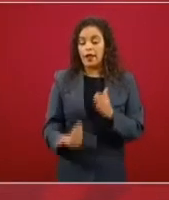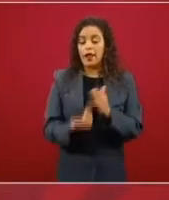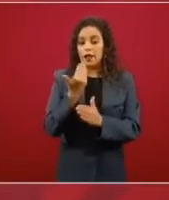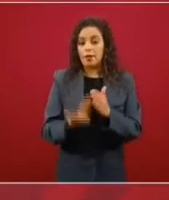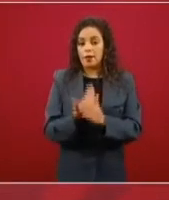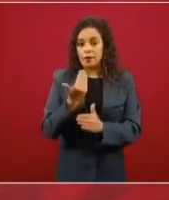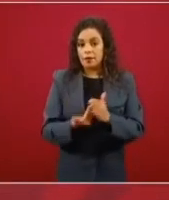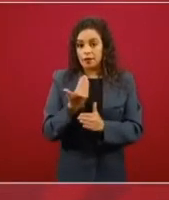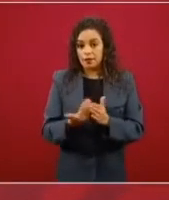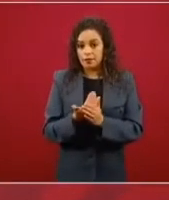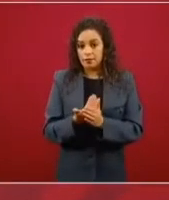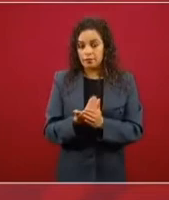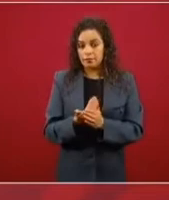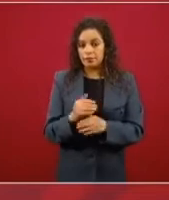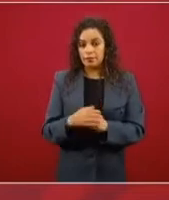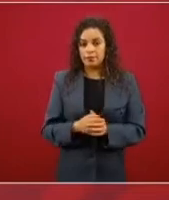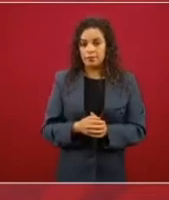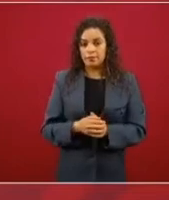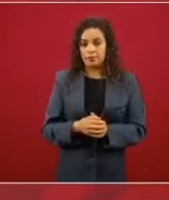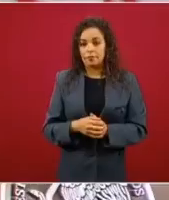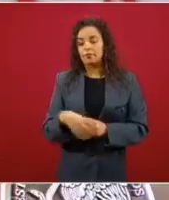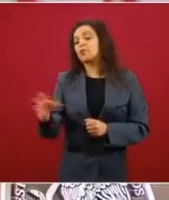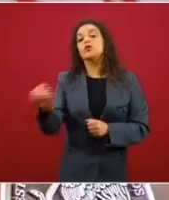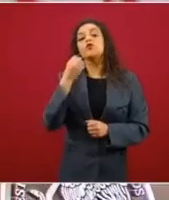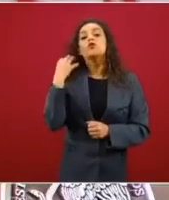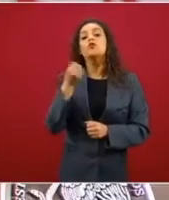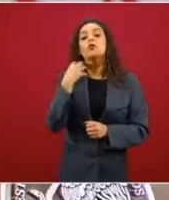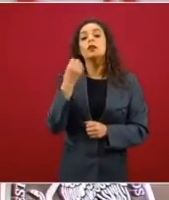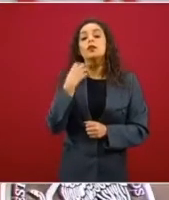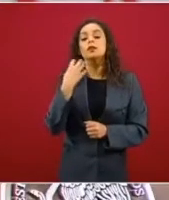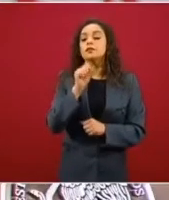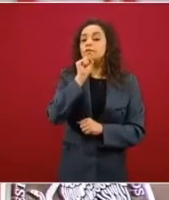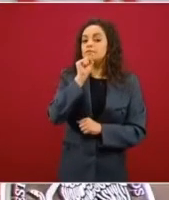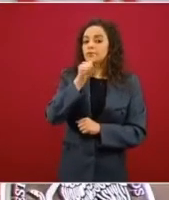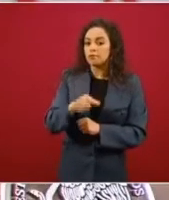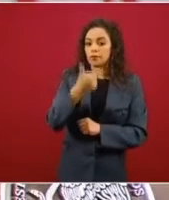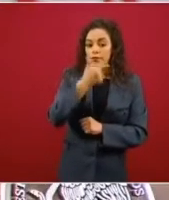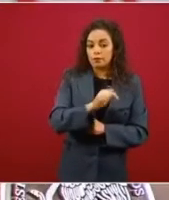la conferencia de prensa también de 7 a 8